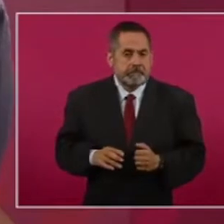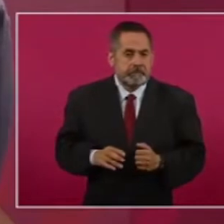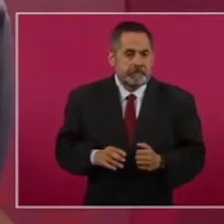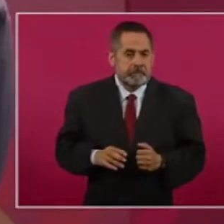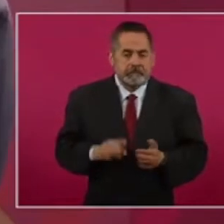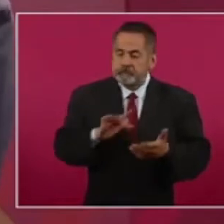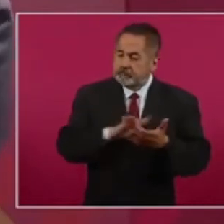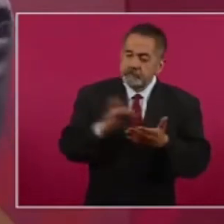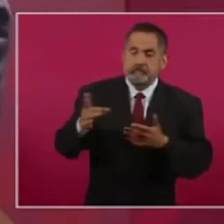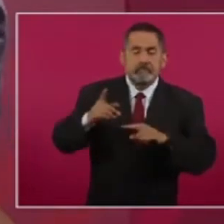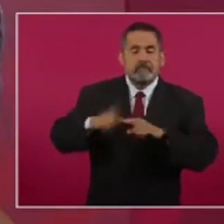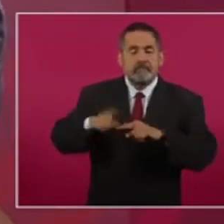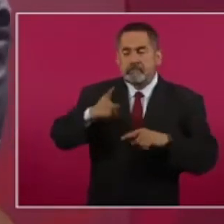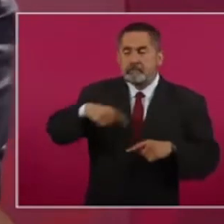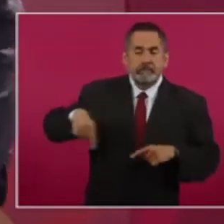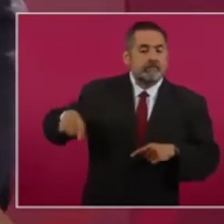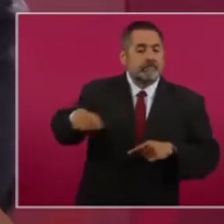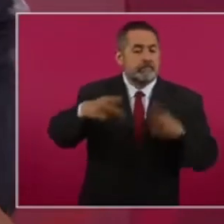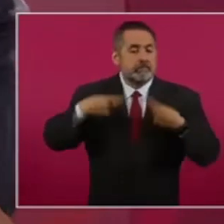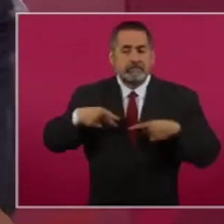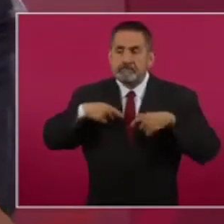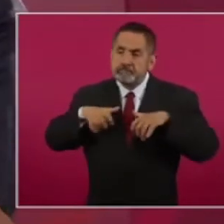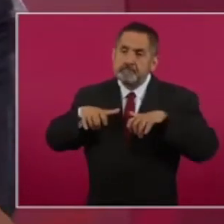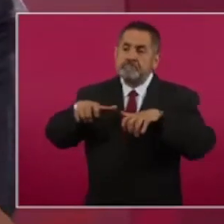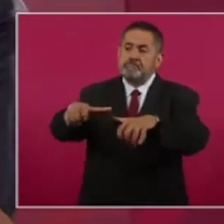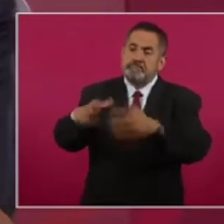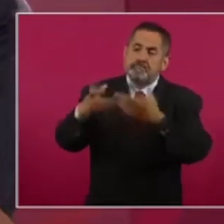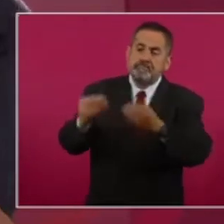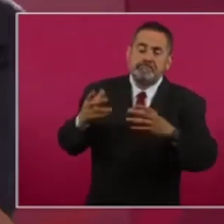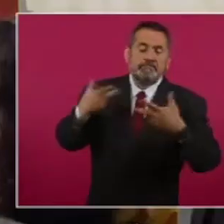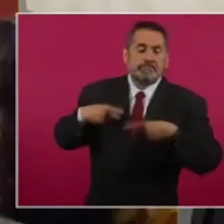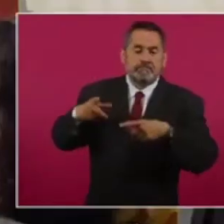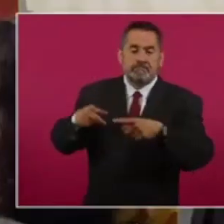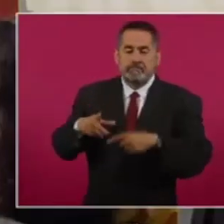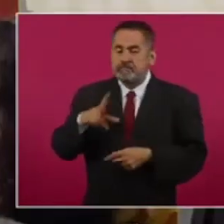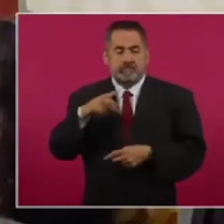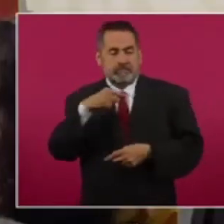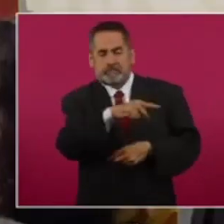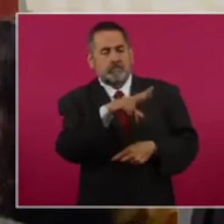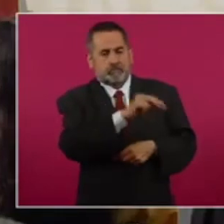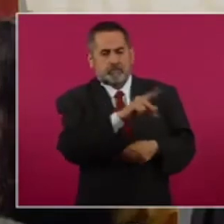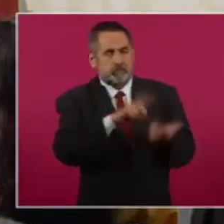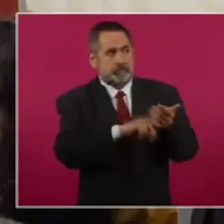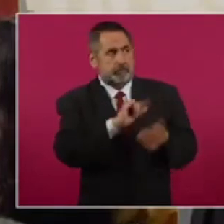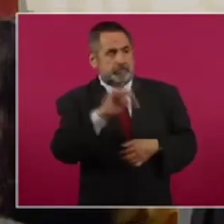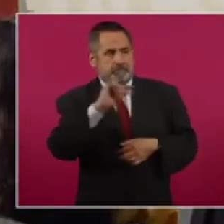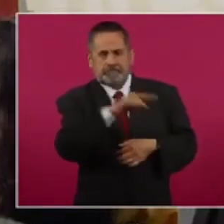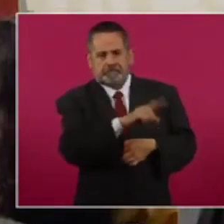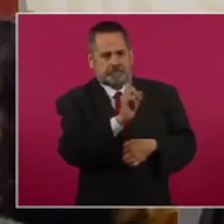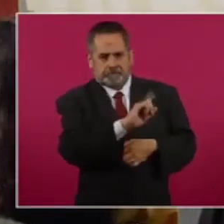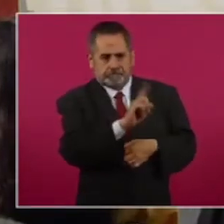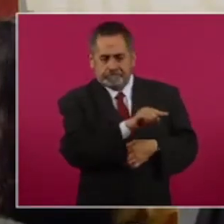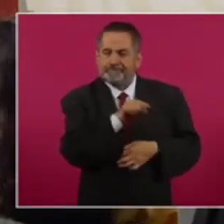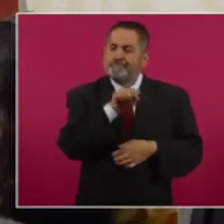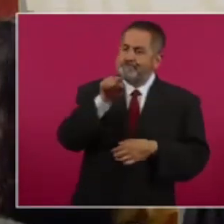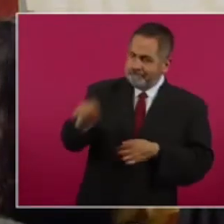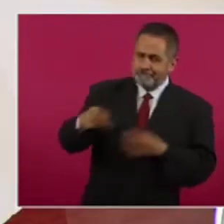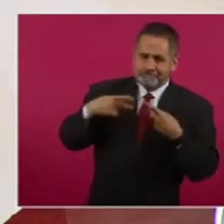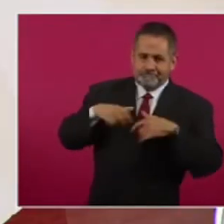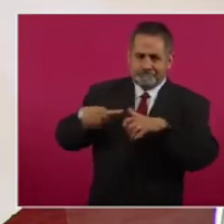se deben al pueblo, no a esos funcionarios, no a